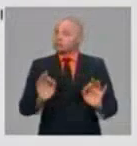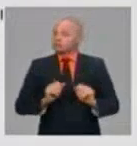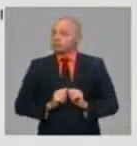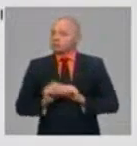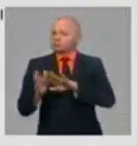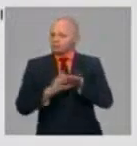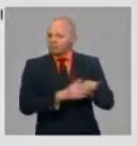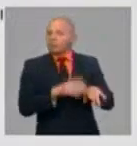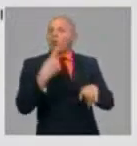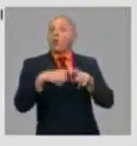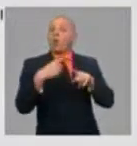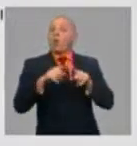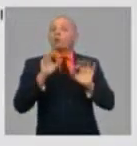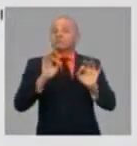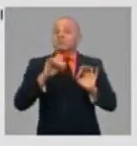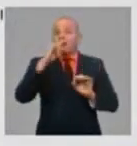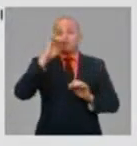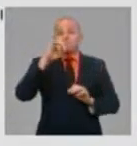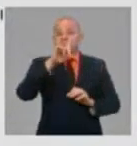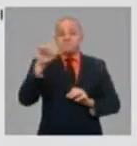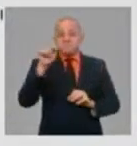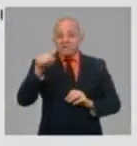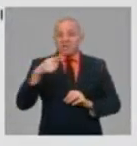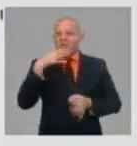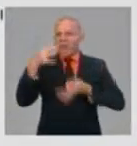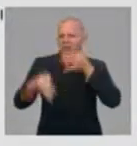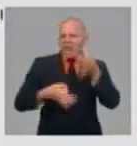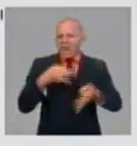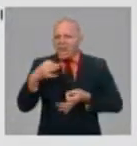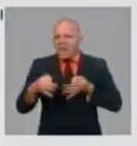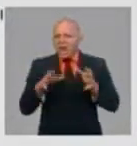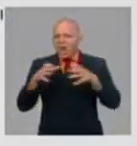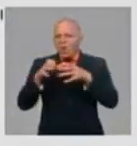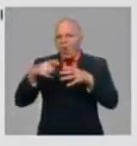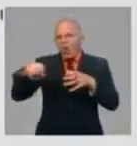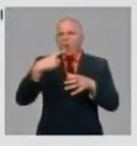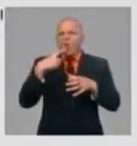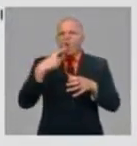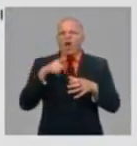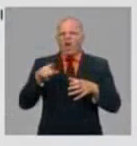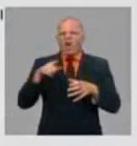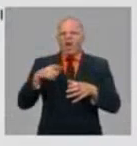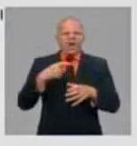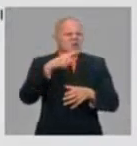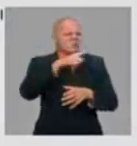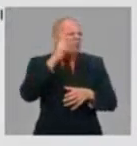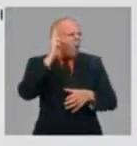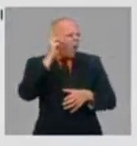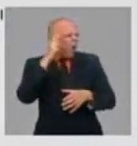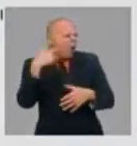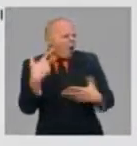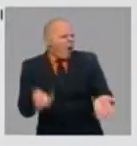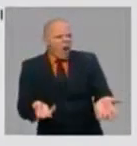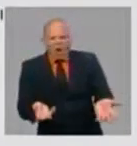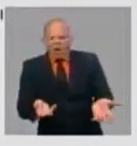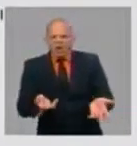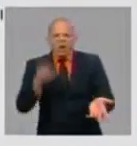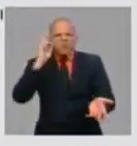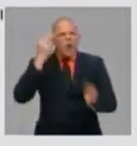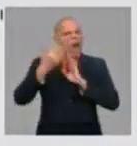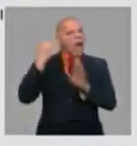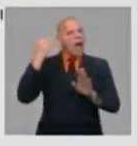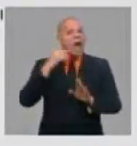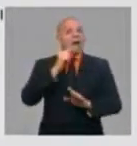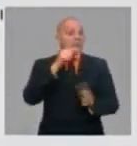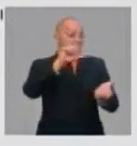Bill Kristol por este Twitter. Ignorante, el imperialismo en su máxima expresión, recordando lo que fue la invasión